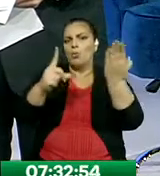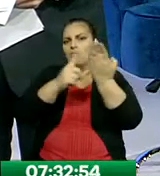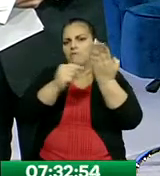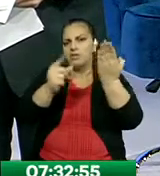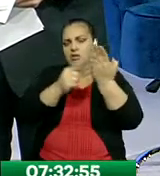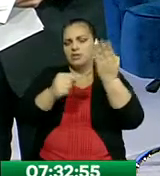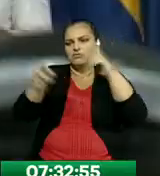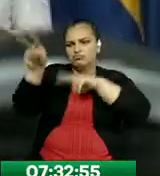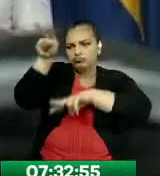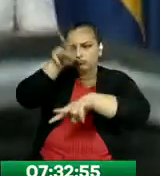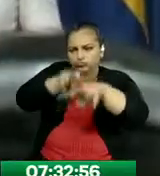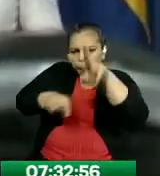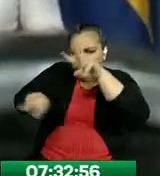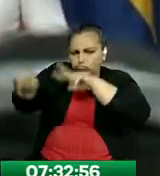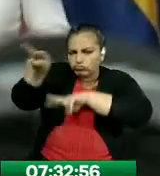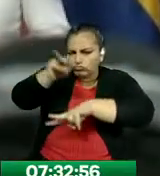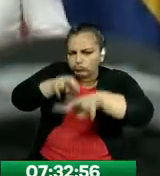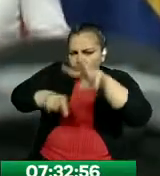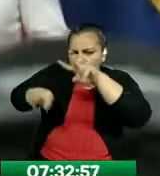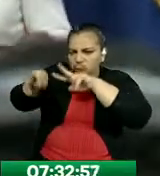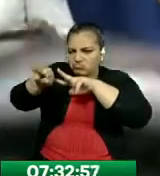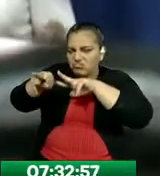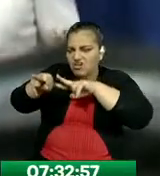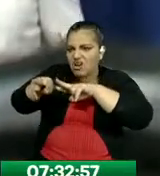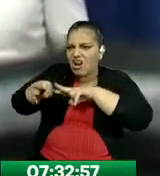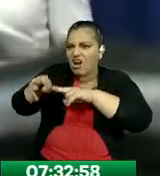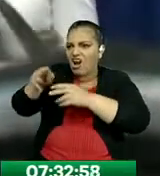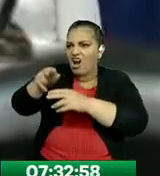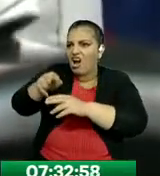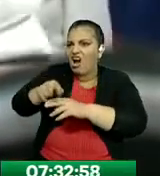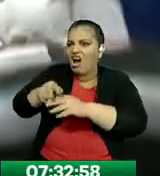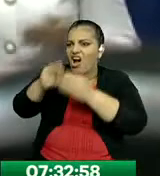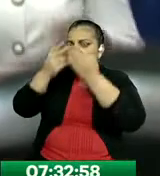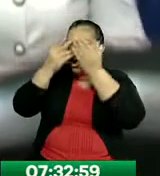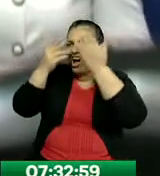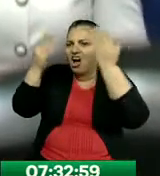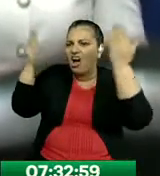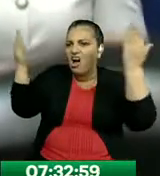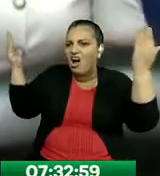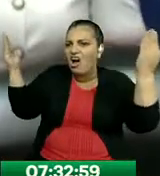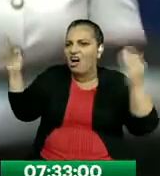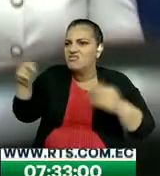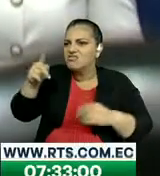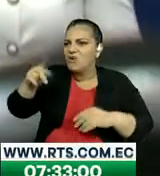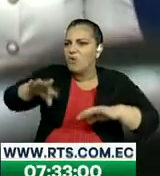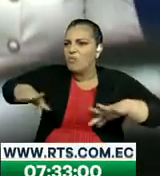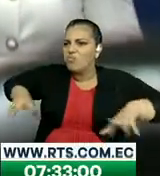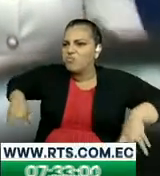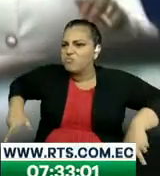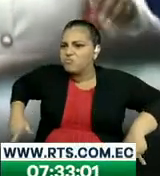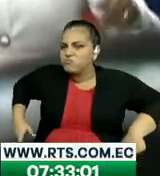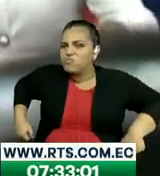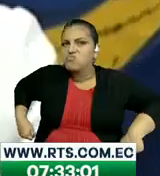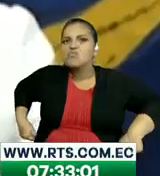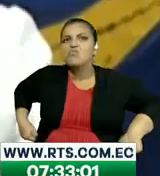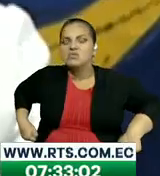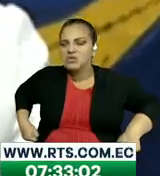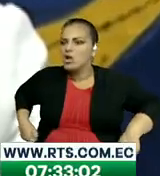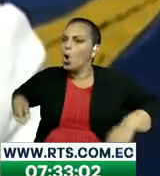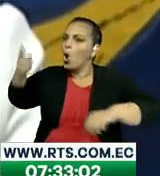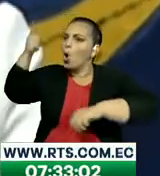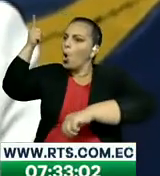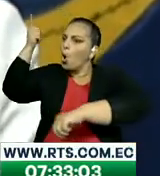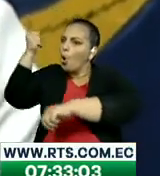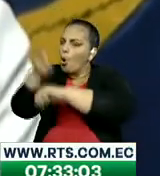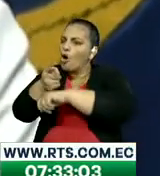Financiero. Buenos días con todos. El sorpresivo anuncio lo realizaron los secretarios de la presidencia junto a la